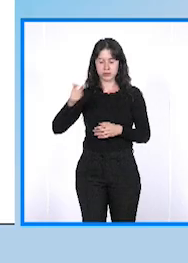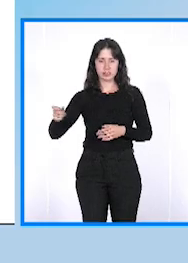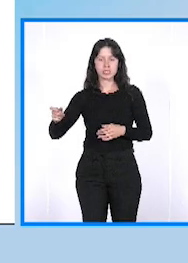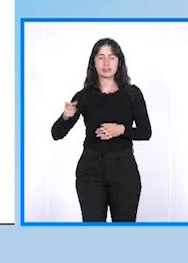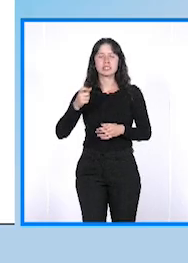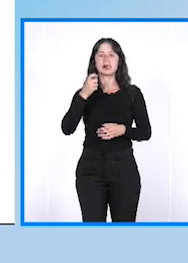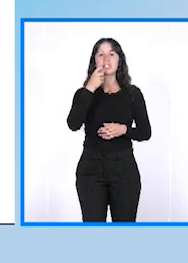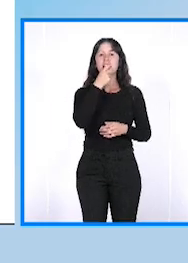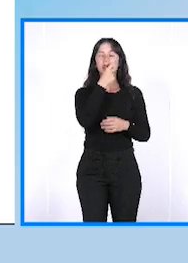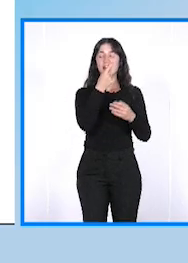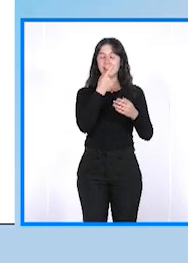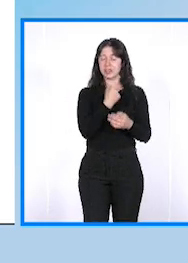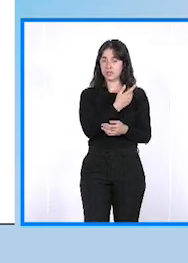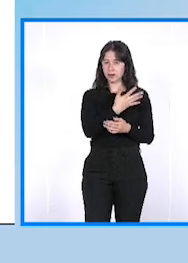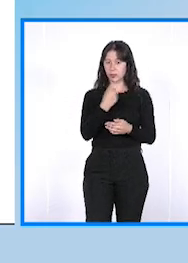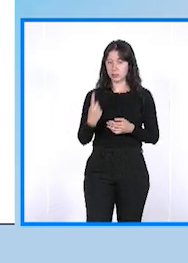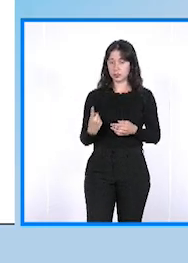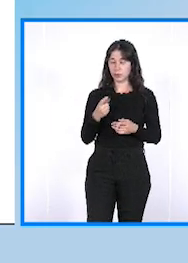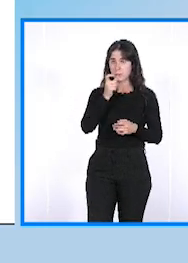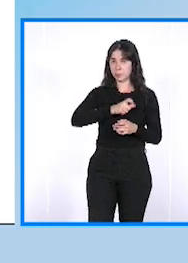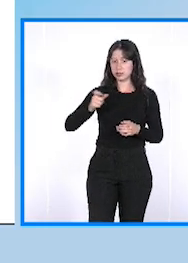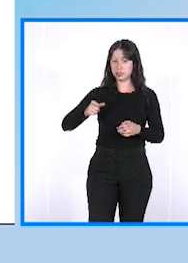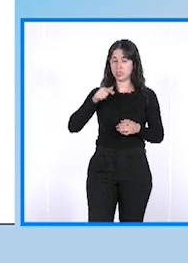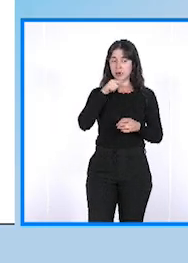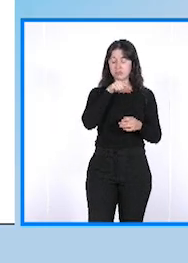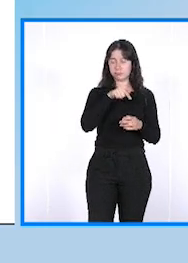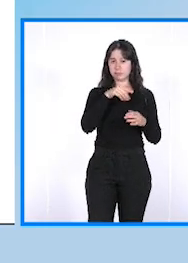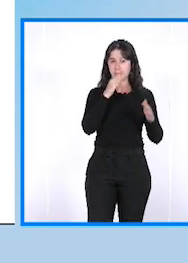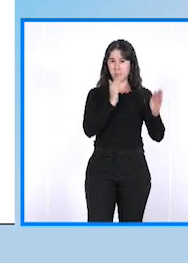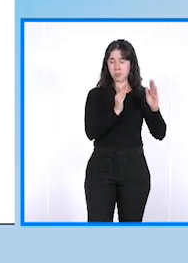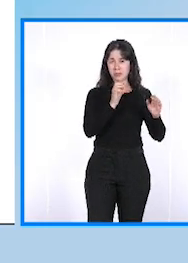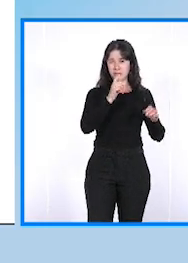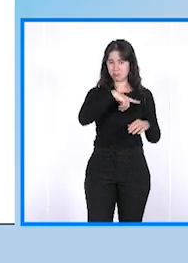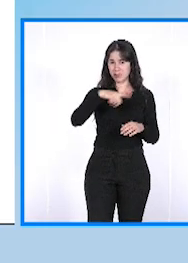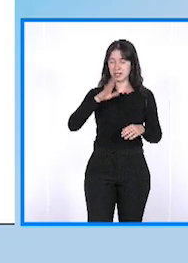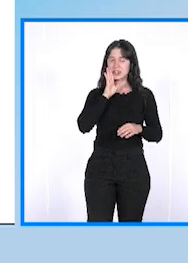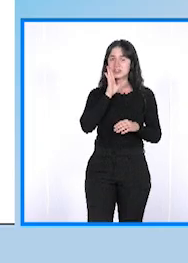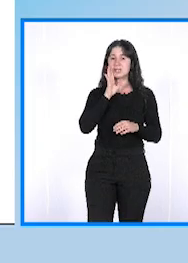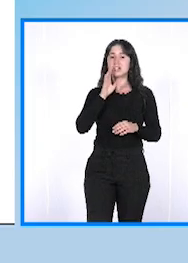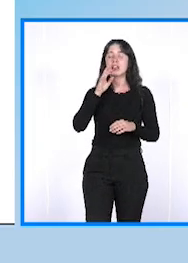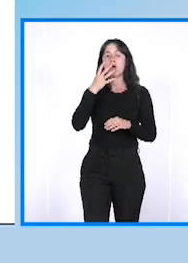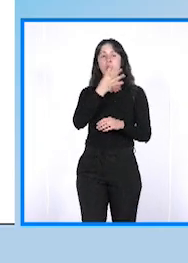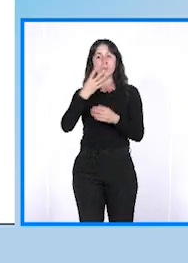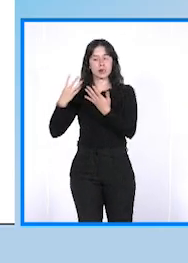151 de las cuales llevaban 18 meses en las viviendas del proyecto y 48 estaban en residencia